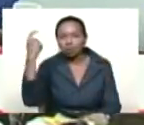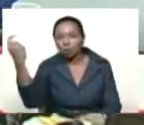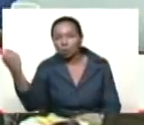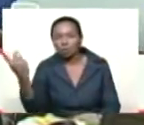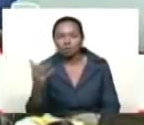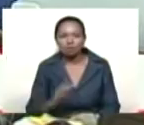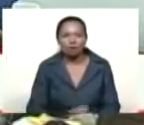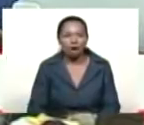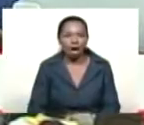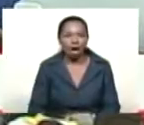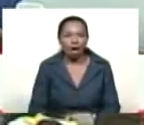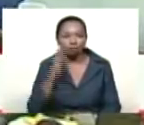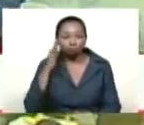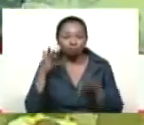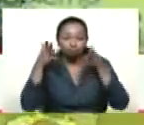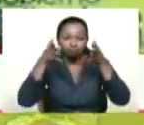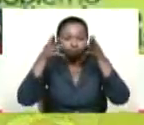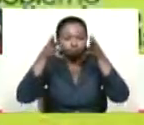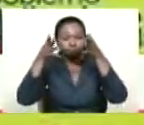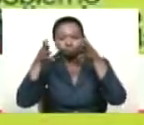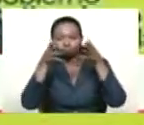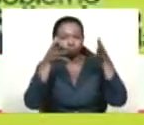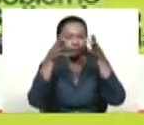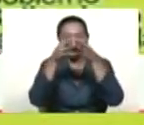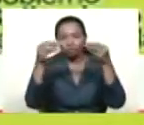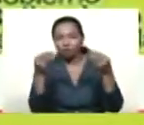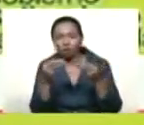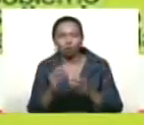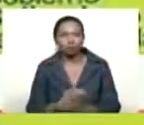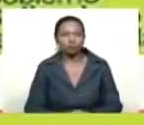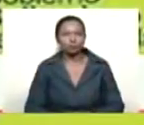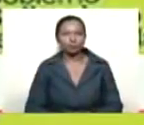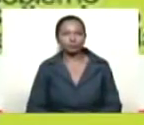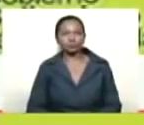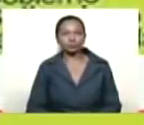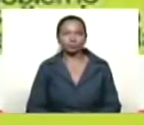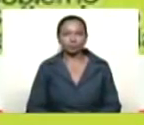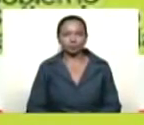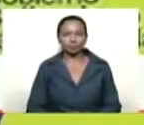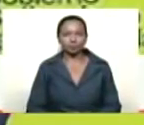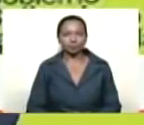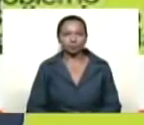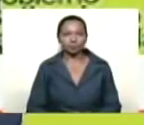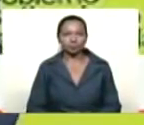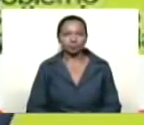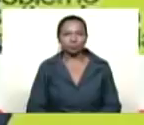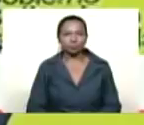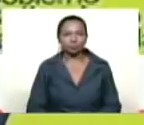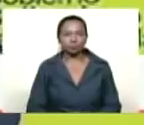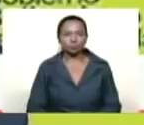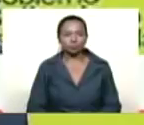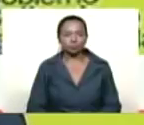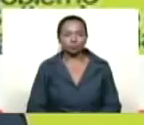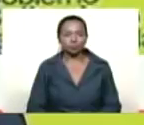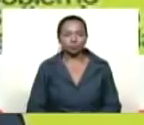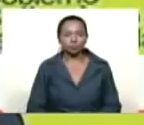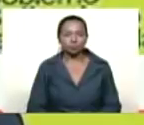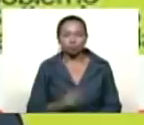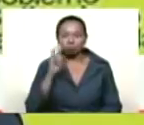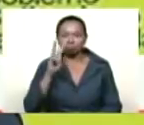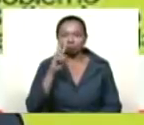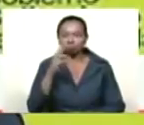por dedicarse, mire, a esta obra tan hermosa, tan